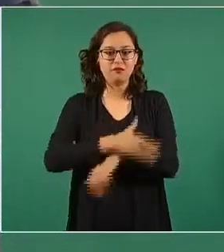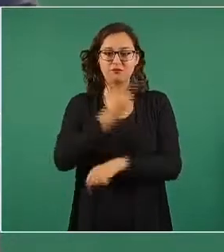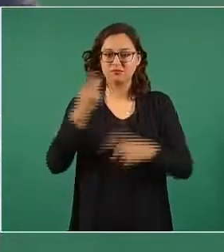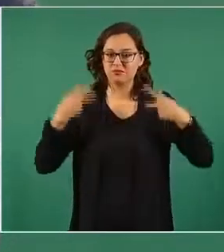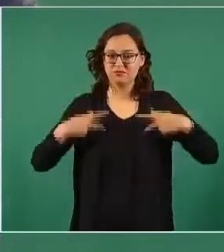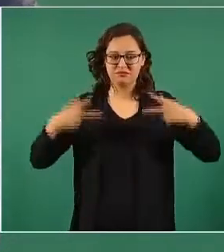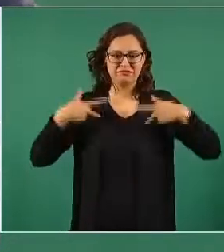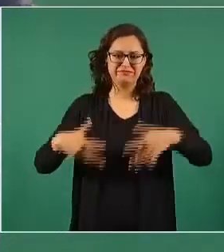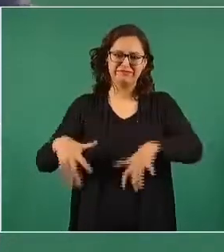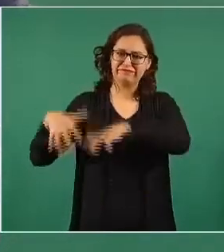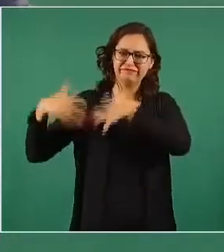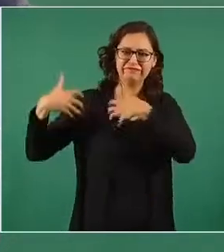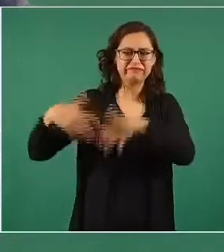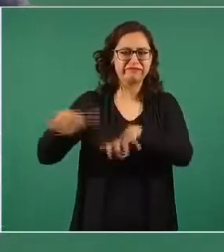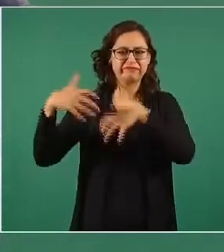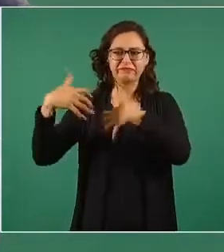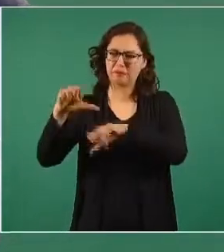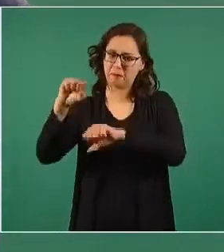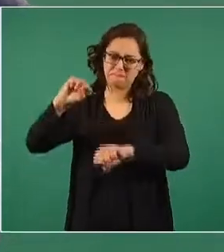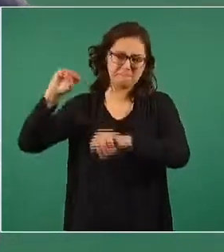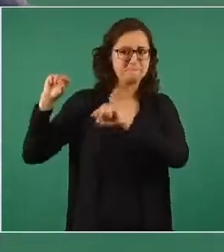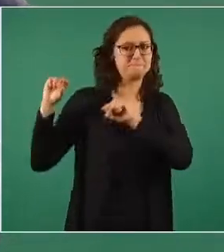a protestar.